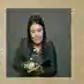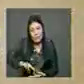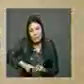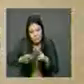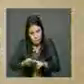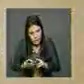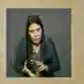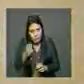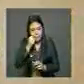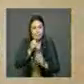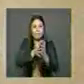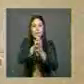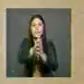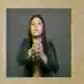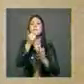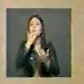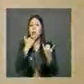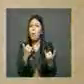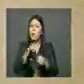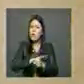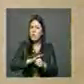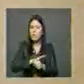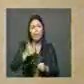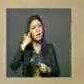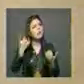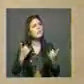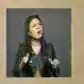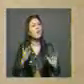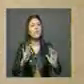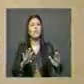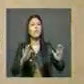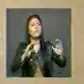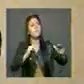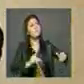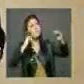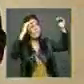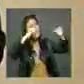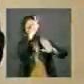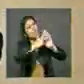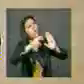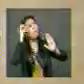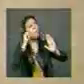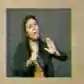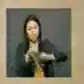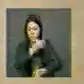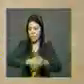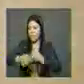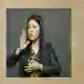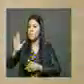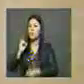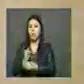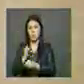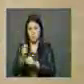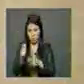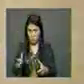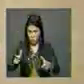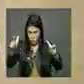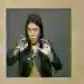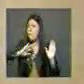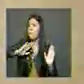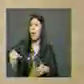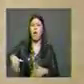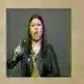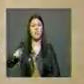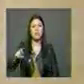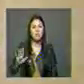del judicial, esta situación no puede significar que las Cortes puedan reemplazar totalmente a las instituciones. Por el contrario,